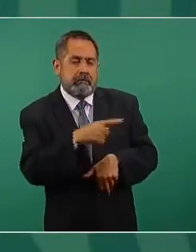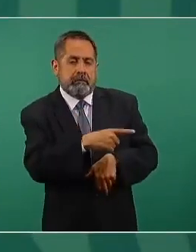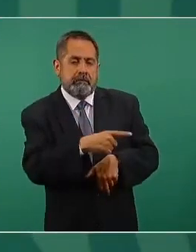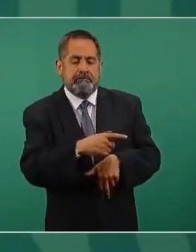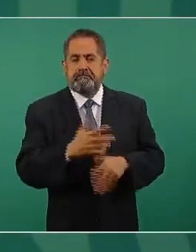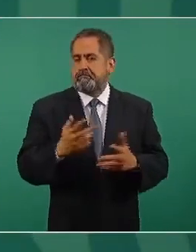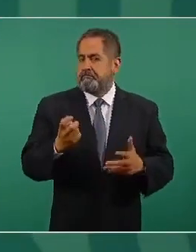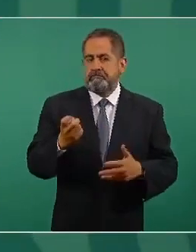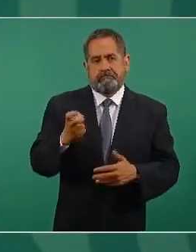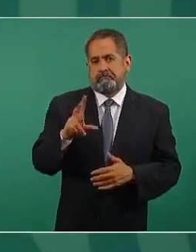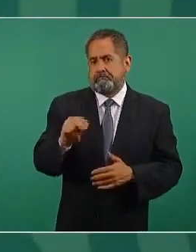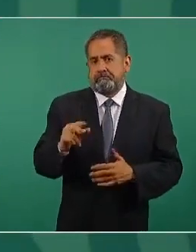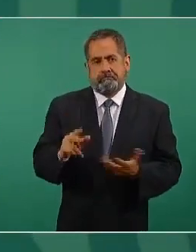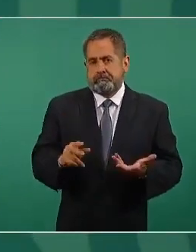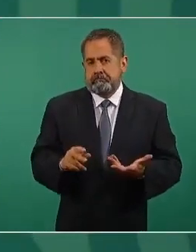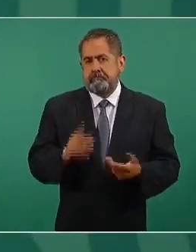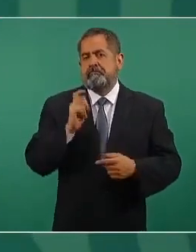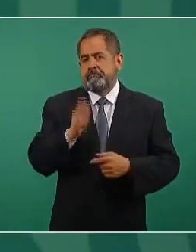representa